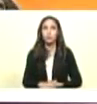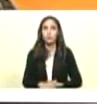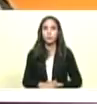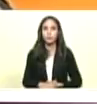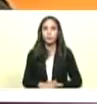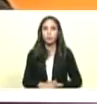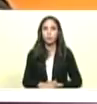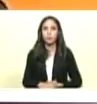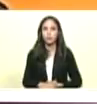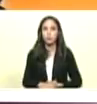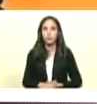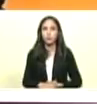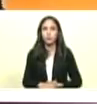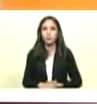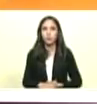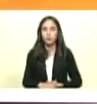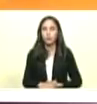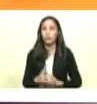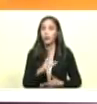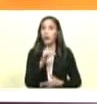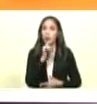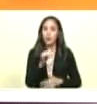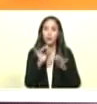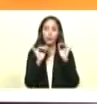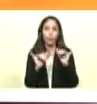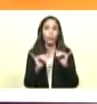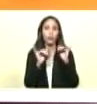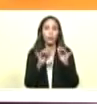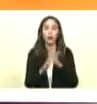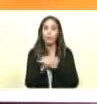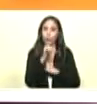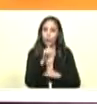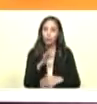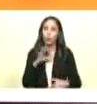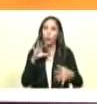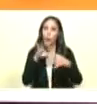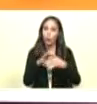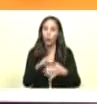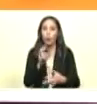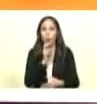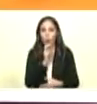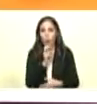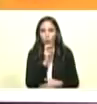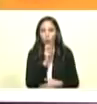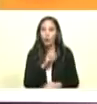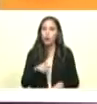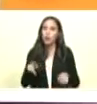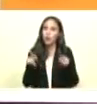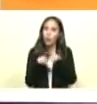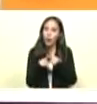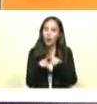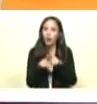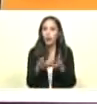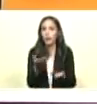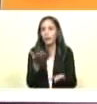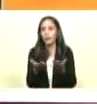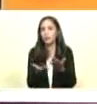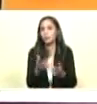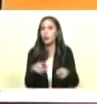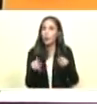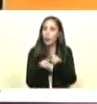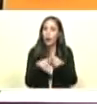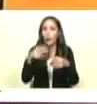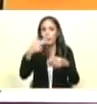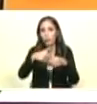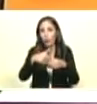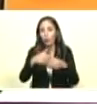de jonron. Va a tener la misma dimensión relacionado al oro que ha tenido relacionado al petróleo. Pero